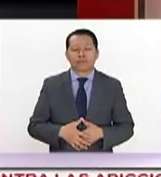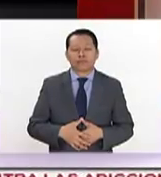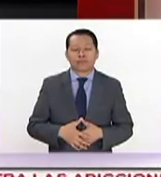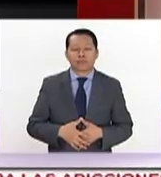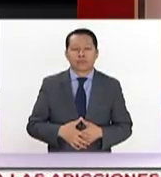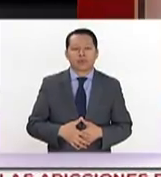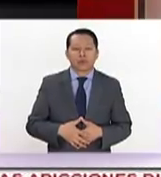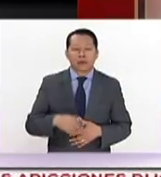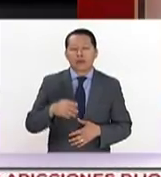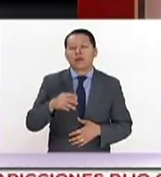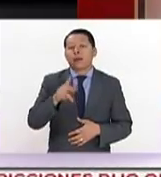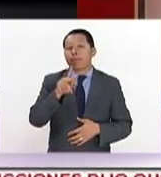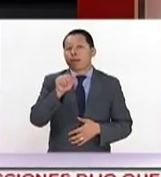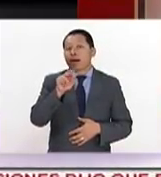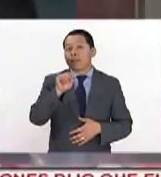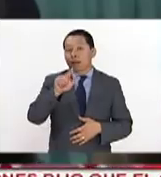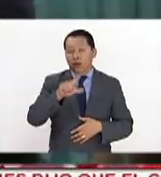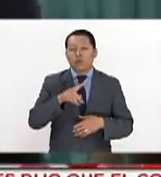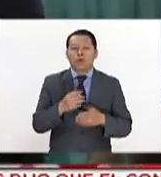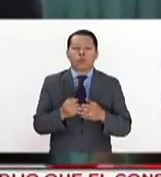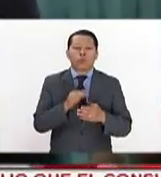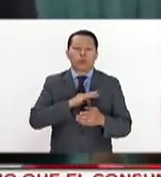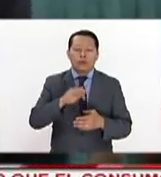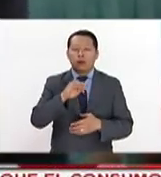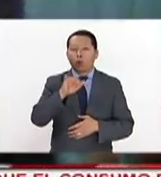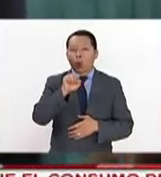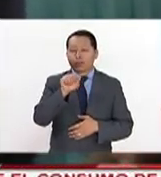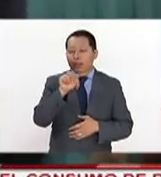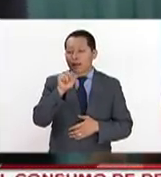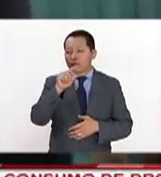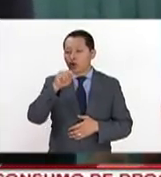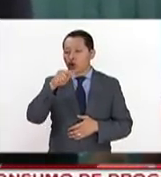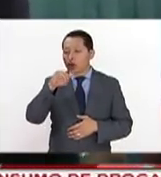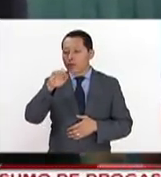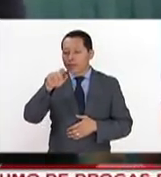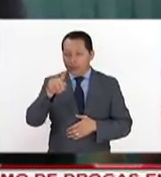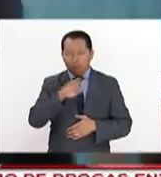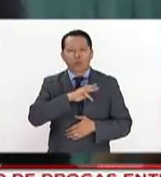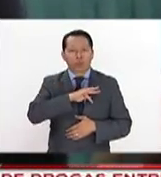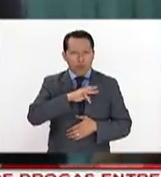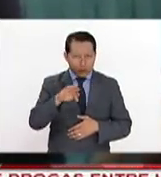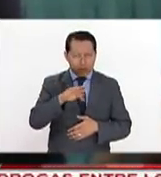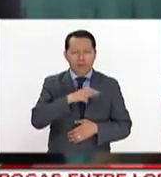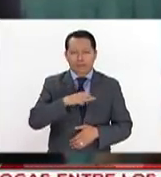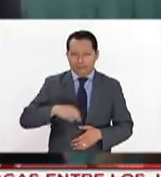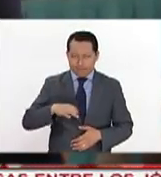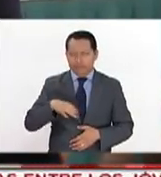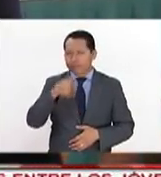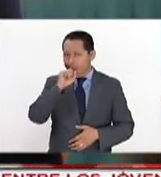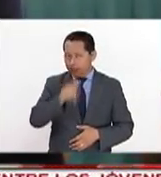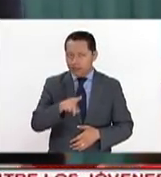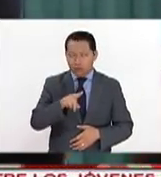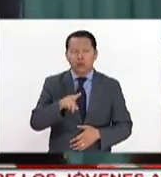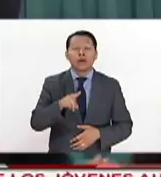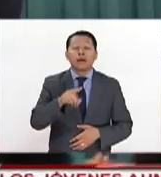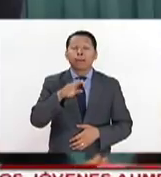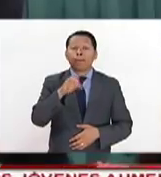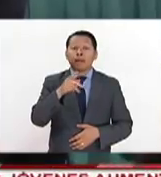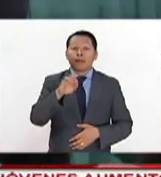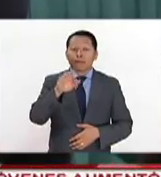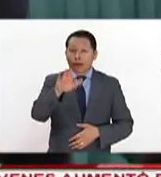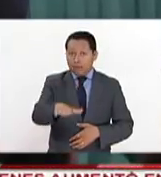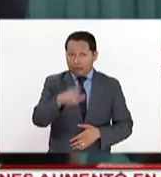El partido Nueva Alianza ratificó a José Antonio Meade como su candidato presidencial. Arendí Protest también reiteró que de ganar su gobierno va a